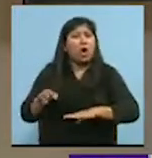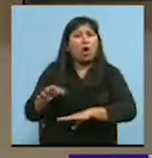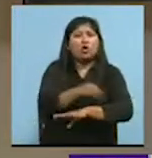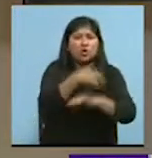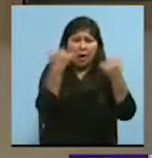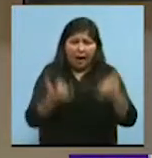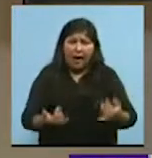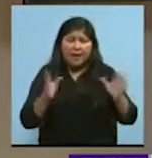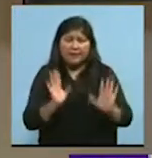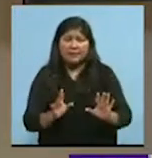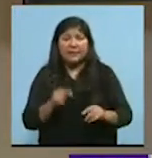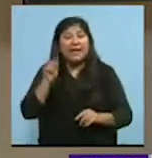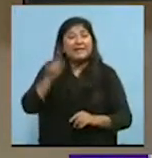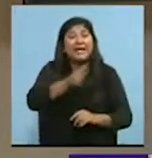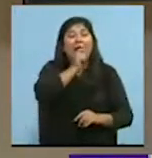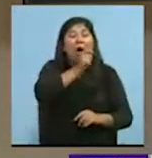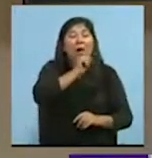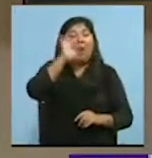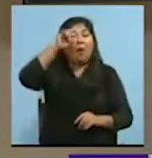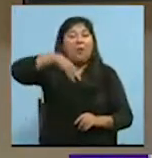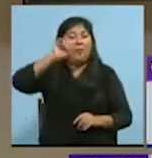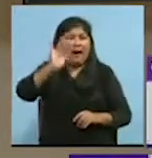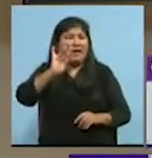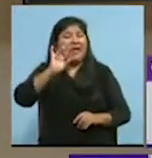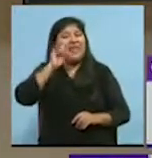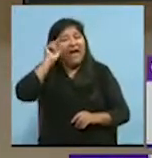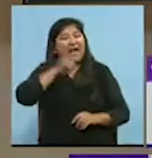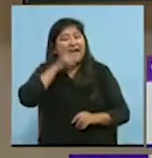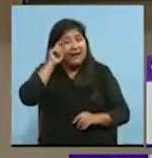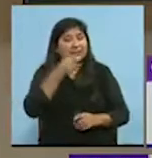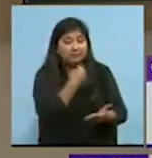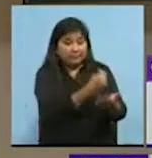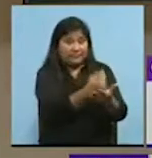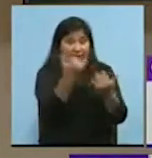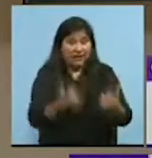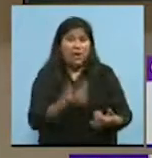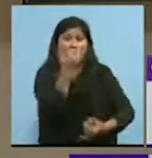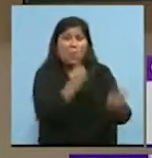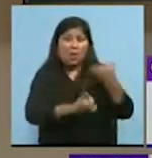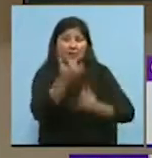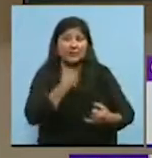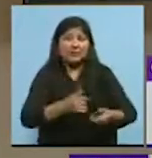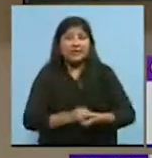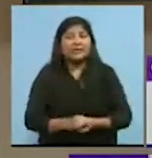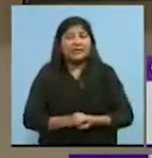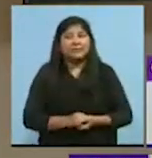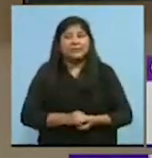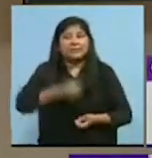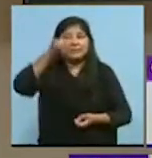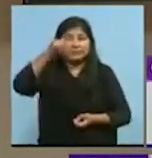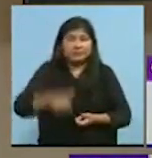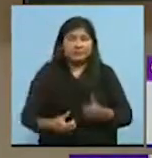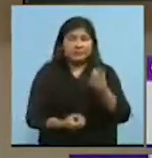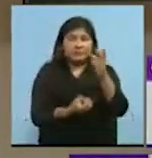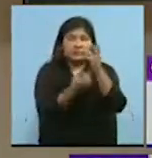y nos cuenta de qué se trata. Buenas tardes, Omar. ¿Cómo te va, Mariana? Muy buenas tardes. Es así, hoy por la mañana